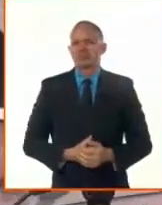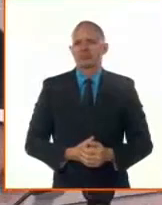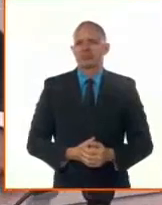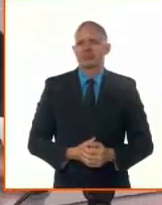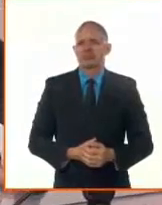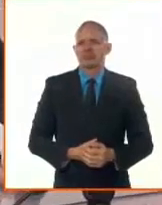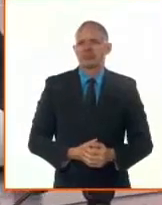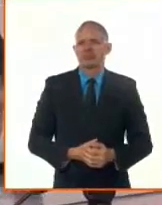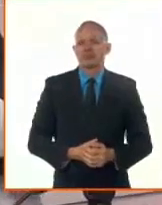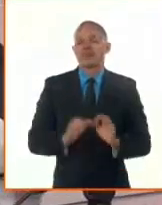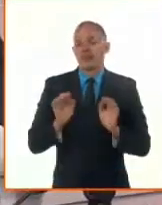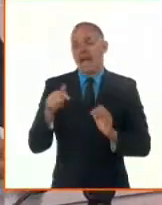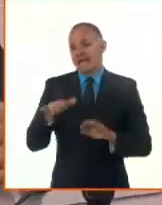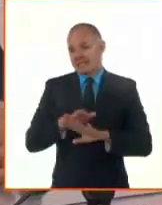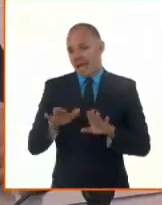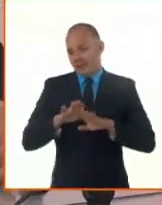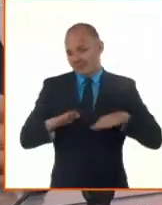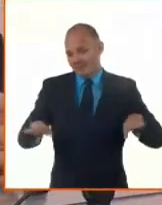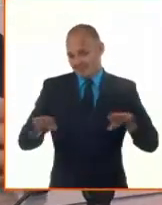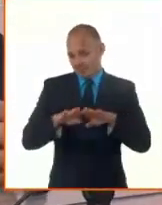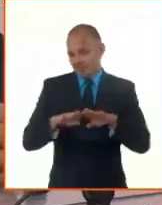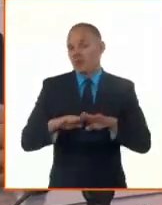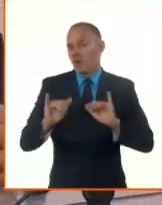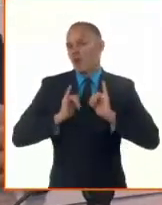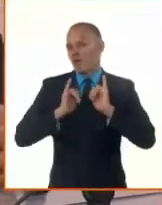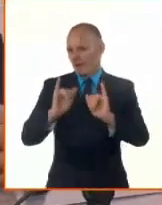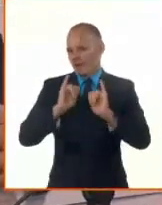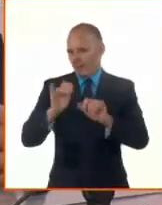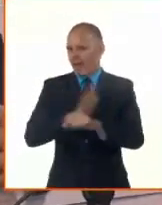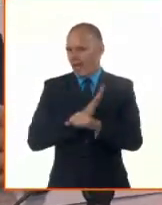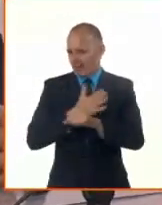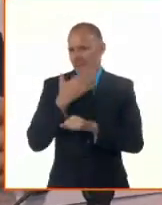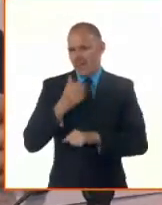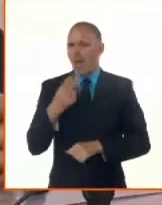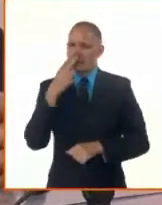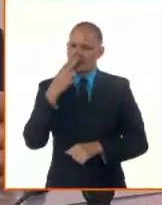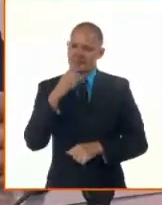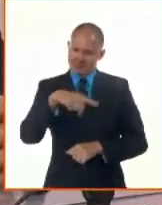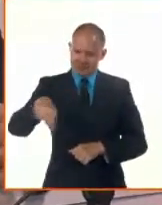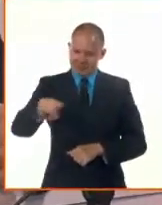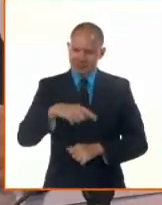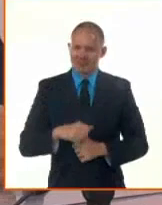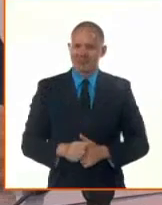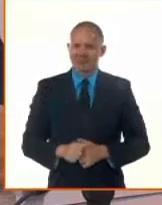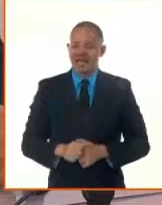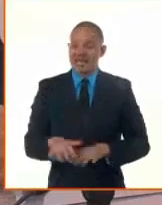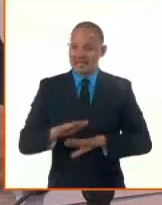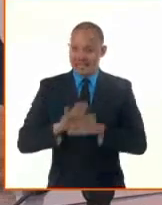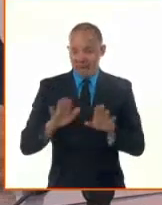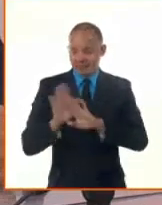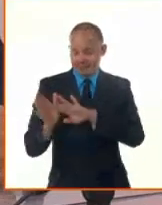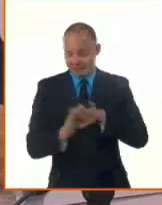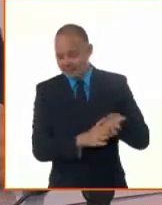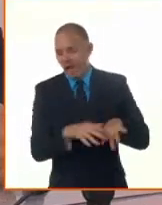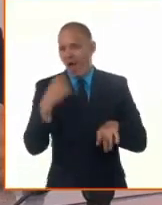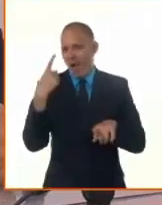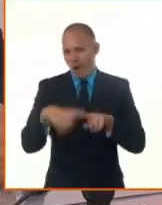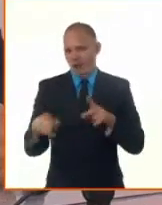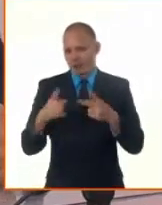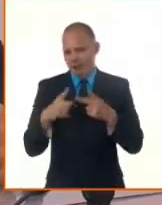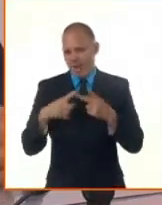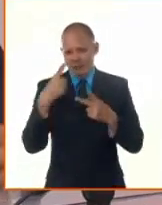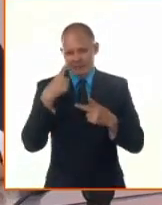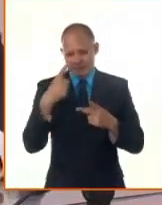Aunque Bueno aquí en la mesa hemos querido adelantarnos también de alguna manera a otros a otros medios bueno ya vamos a nuestro segundo tema